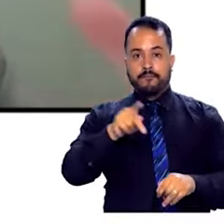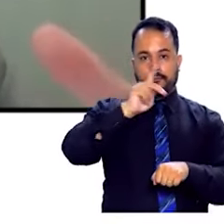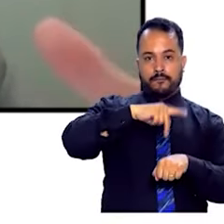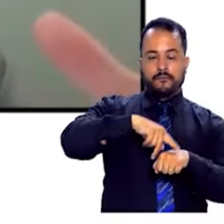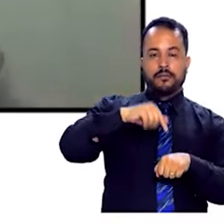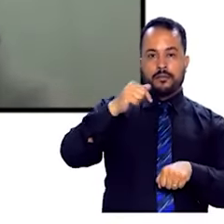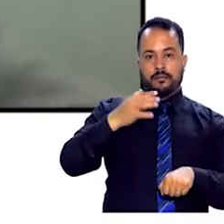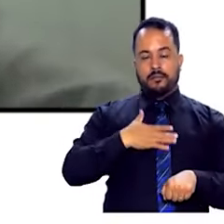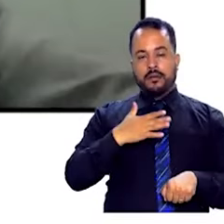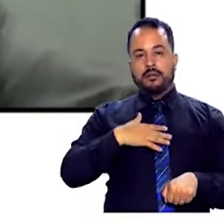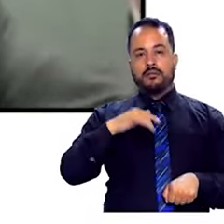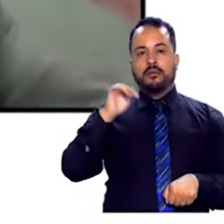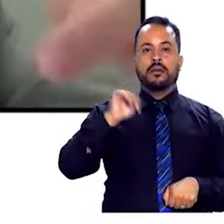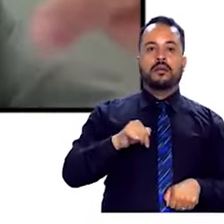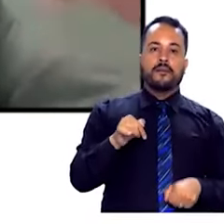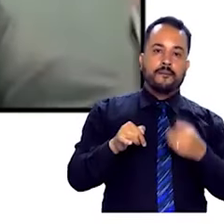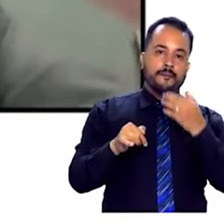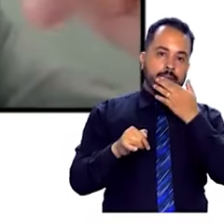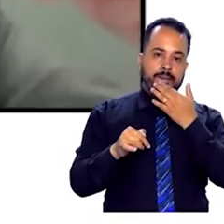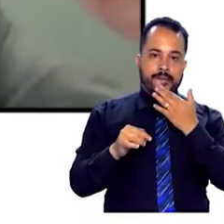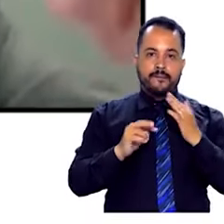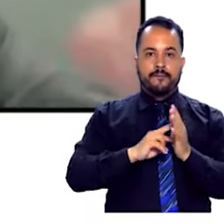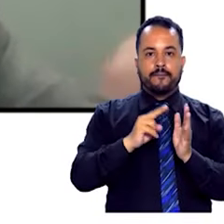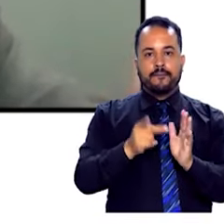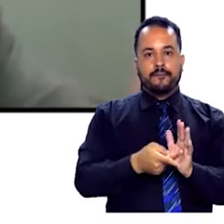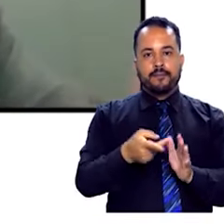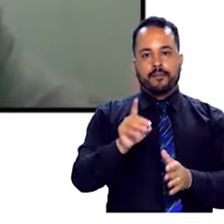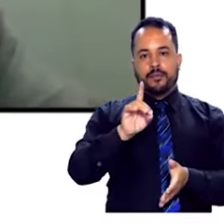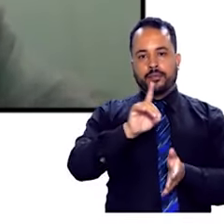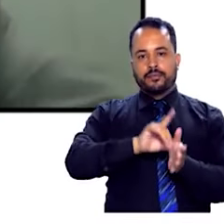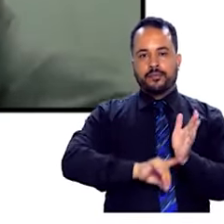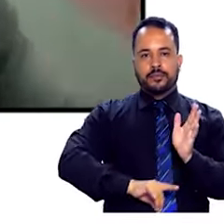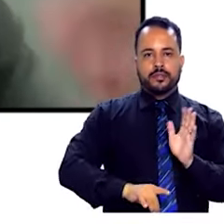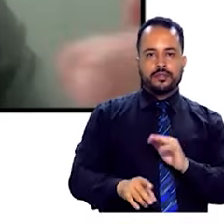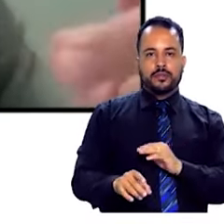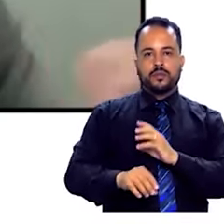convencional etc sinv erran